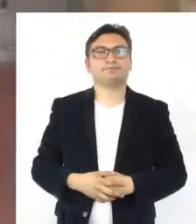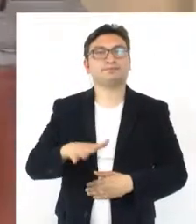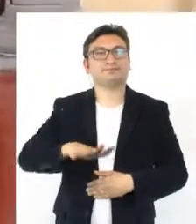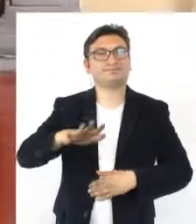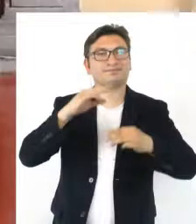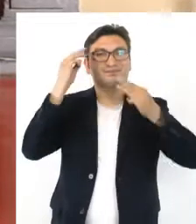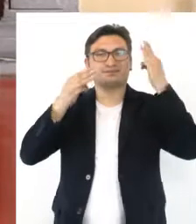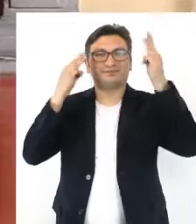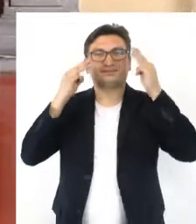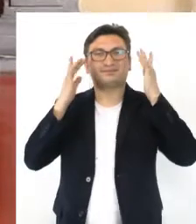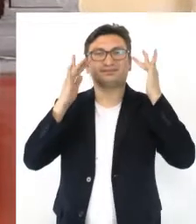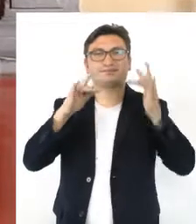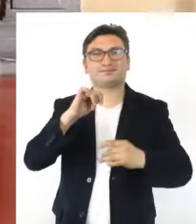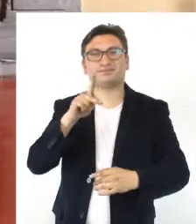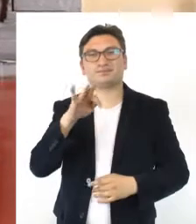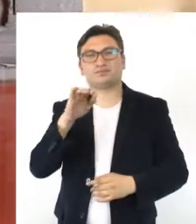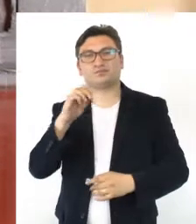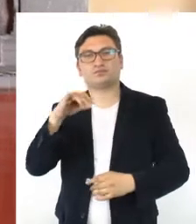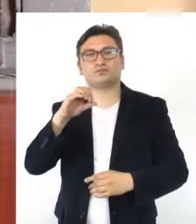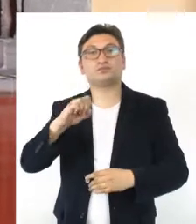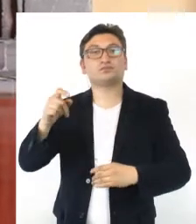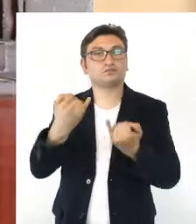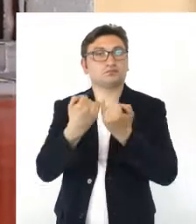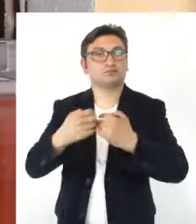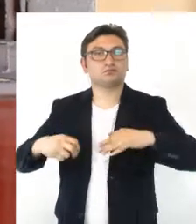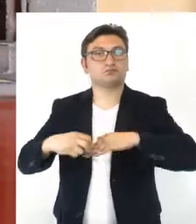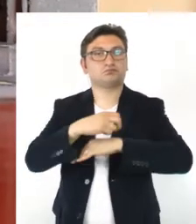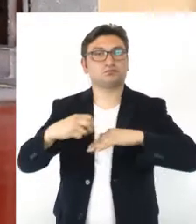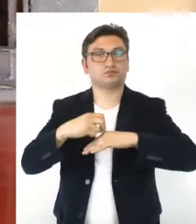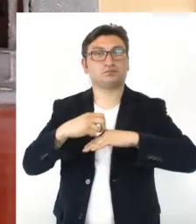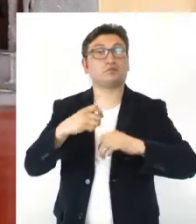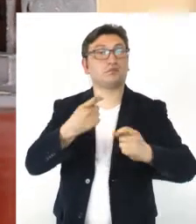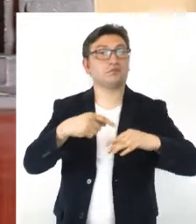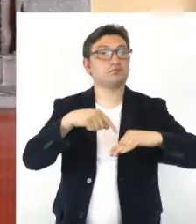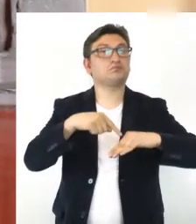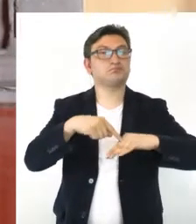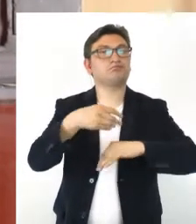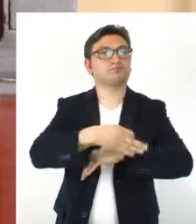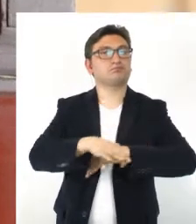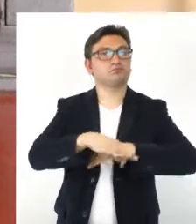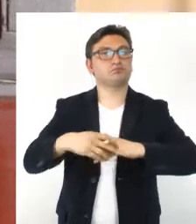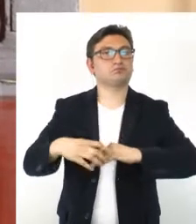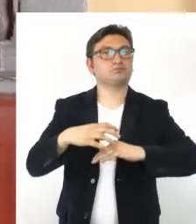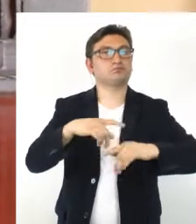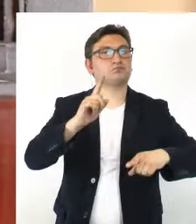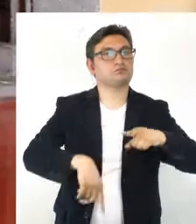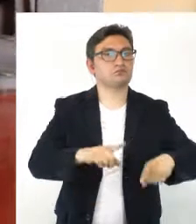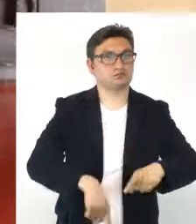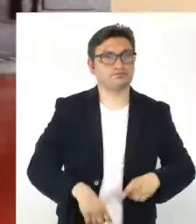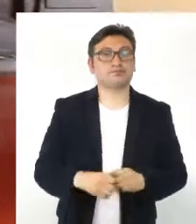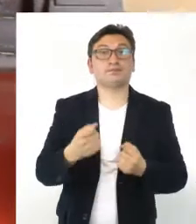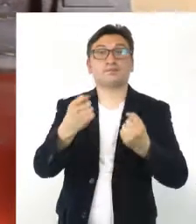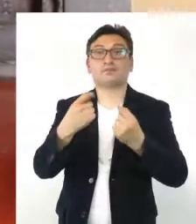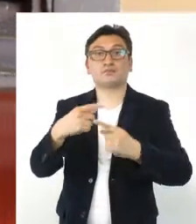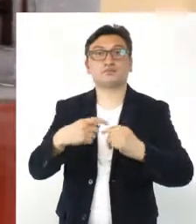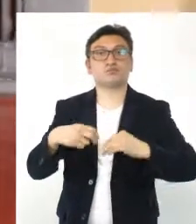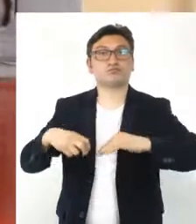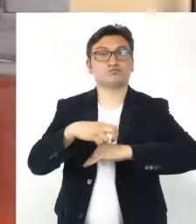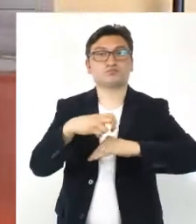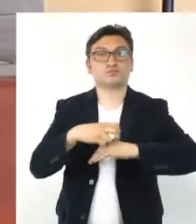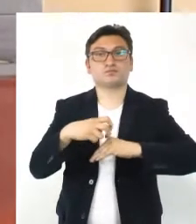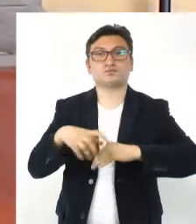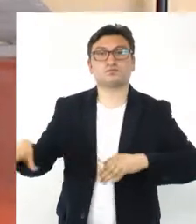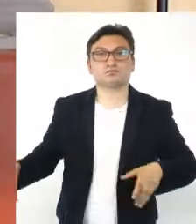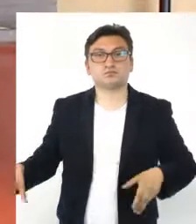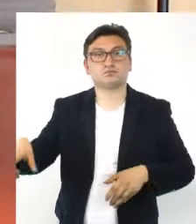El Museo de San Ildefonso ha adaptado sus espacios y salas con rampas quitapón. Sin embargo, algunas carecen de pasamanos, por